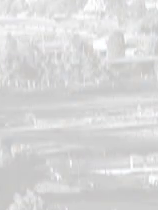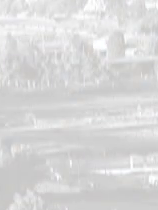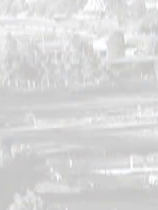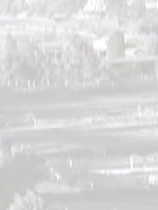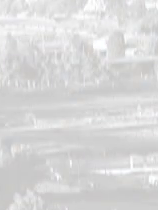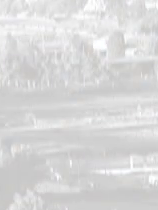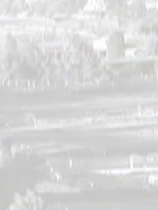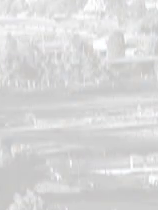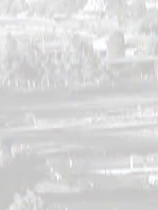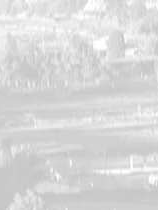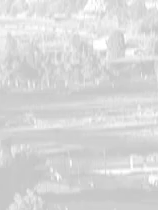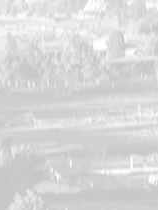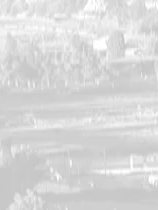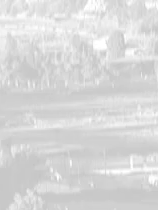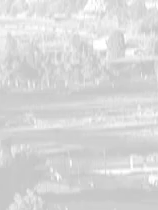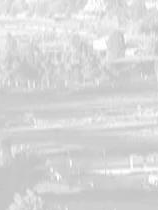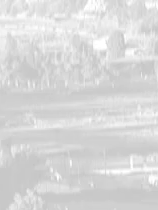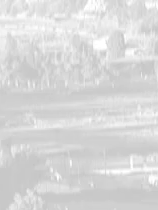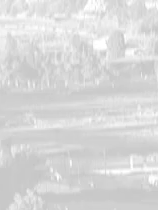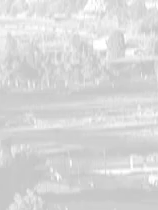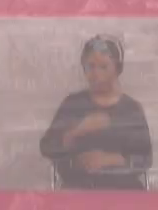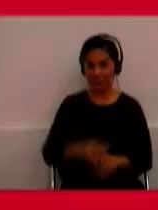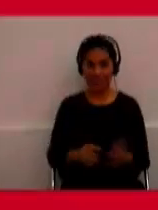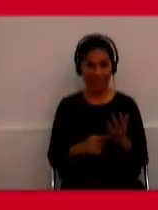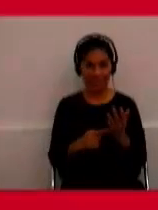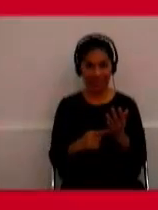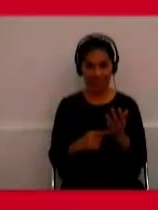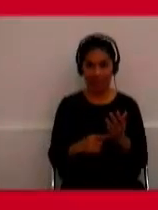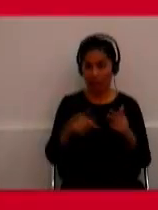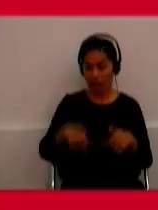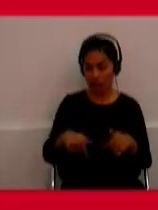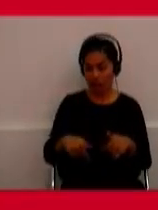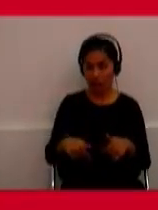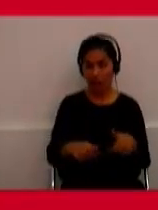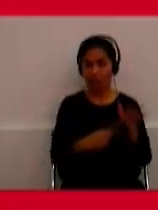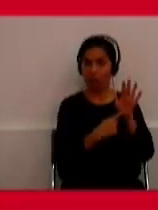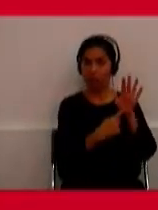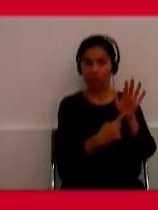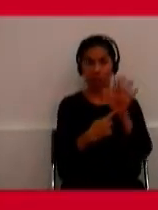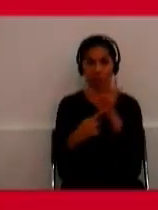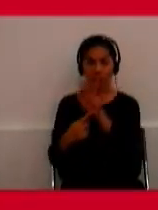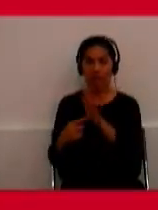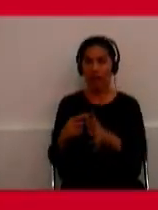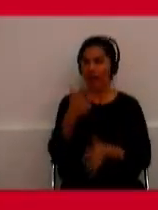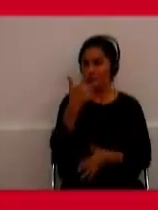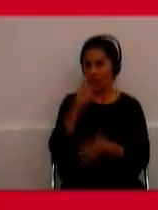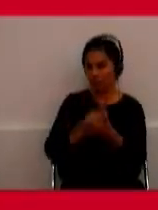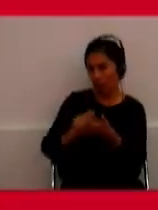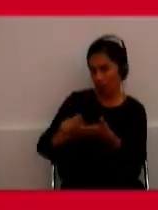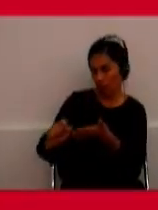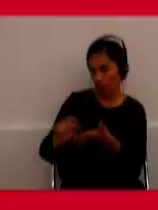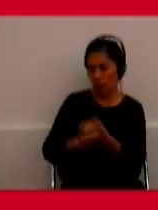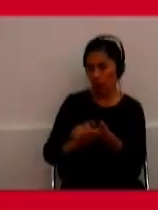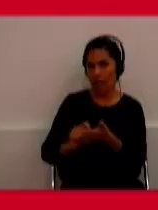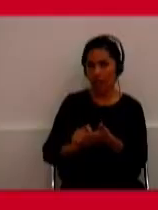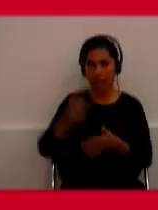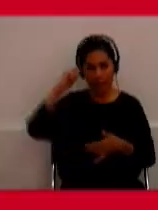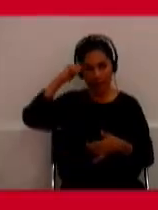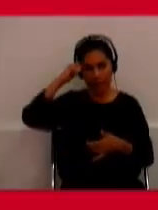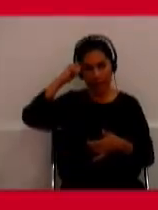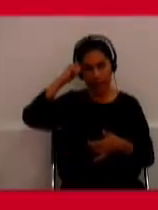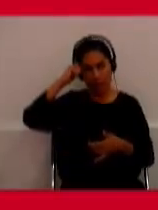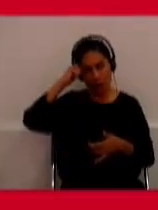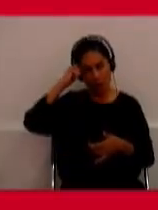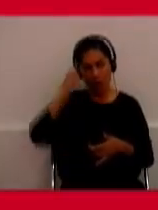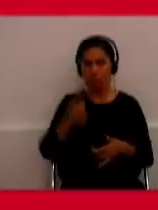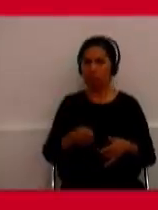Continuando con las conferencias técnicas, tengo el agrado de presentar a los tres autores, al señor ingeniero mecánico Guido